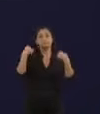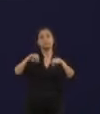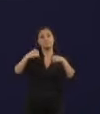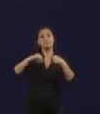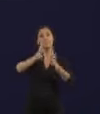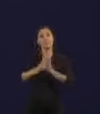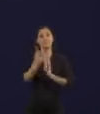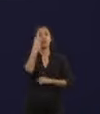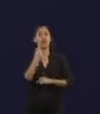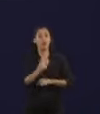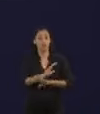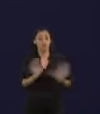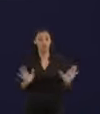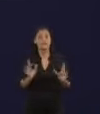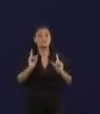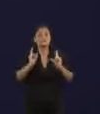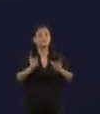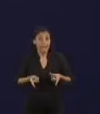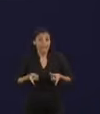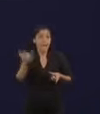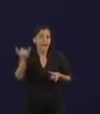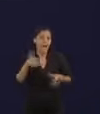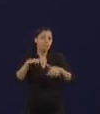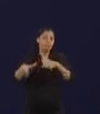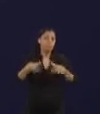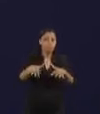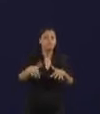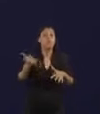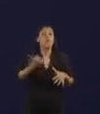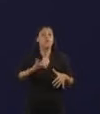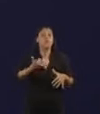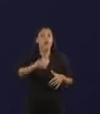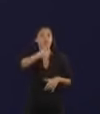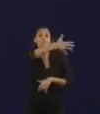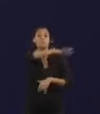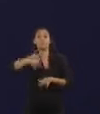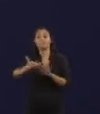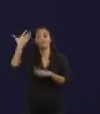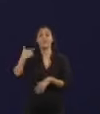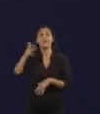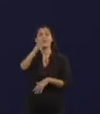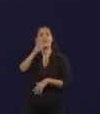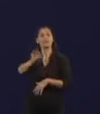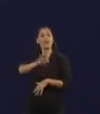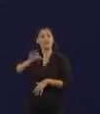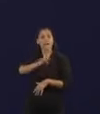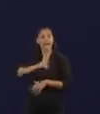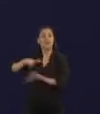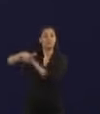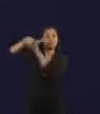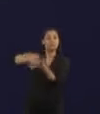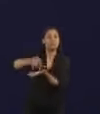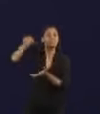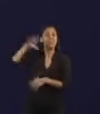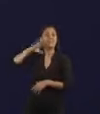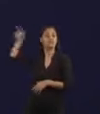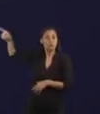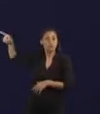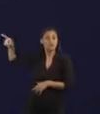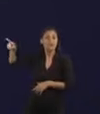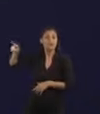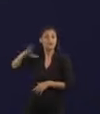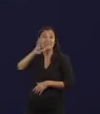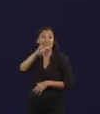pasado y se van a incluir operaciones en altamar hace 14 años que un portaaviones nuclear de la armada de los Estados Unidos